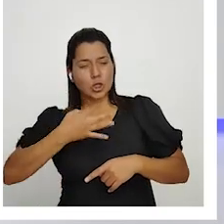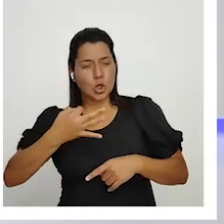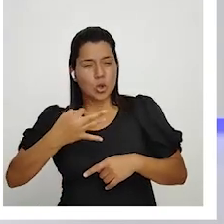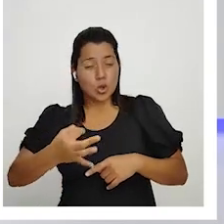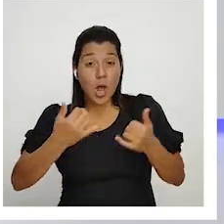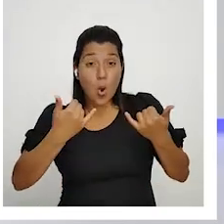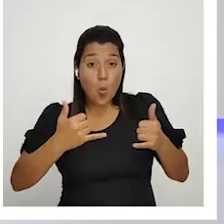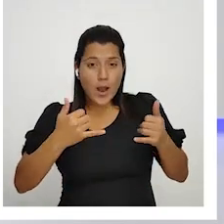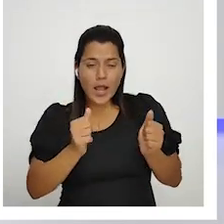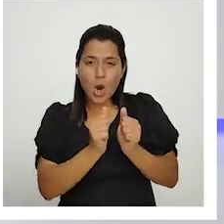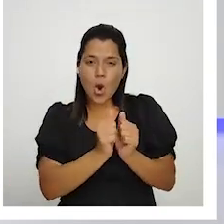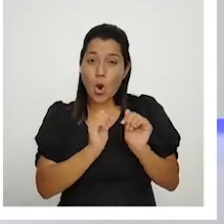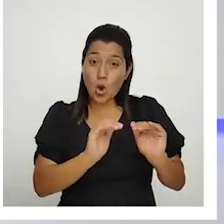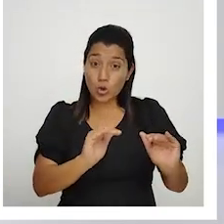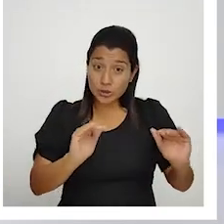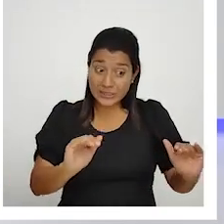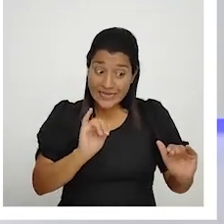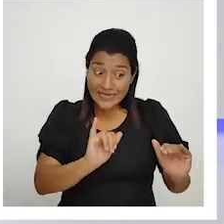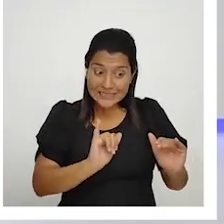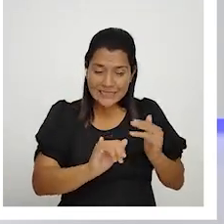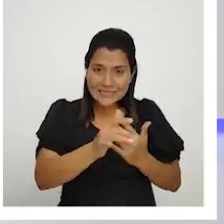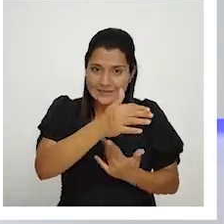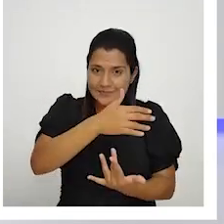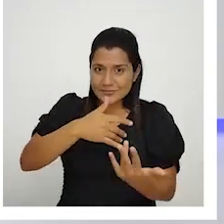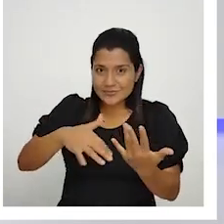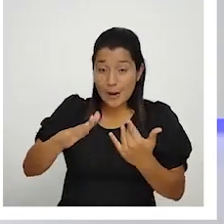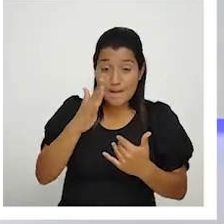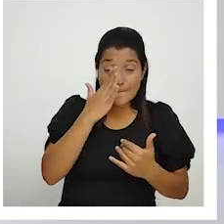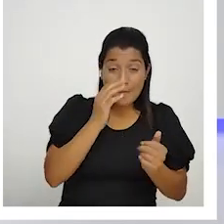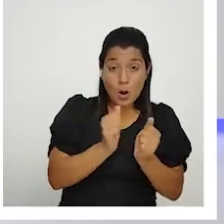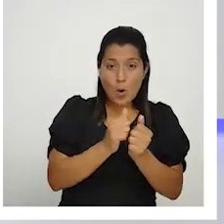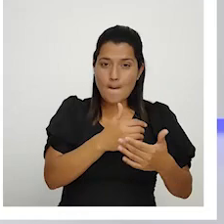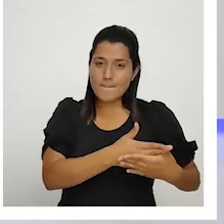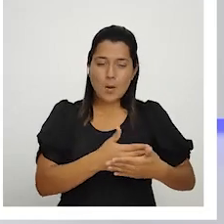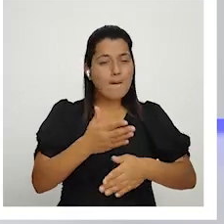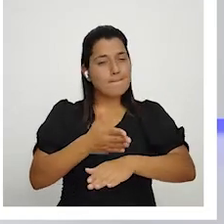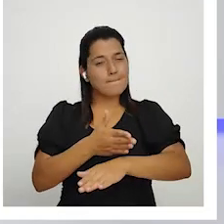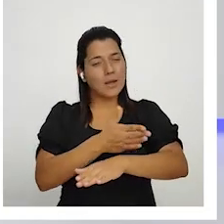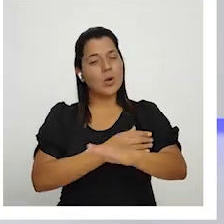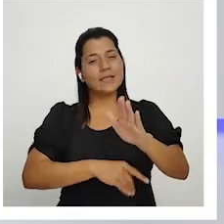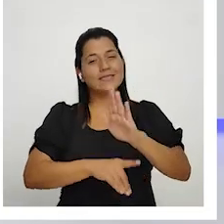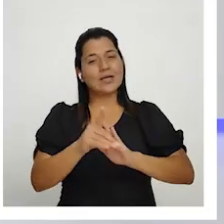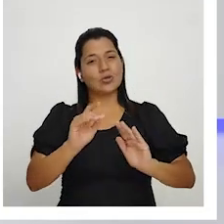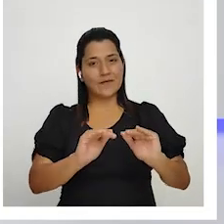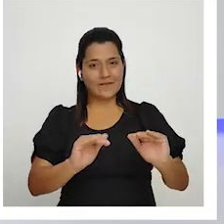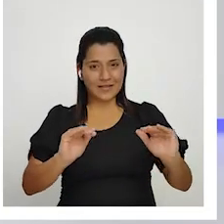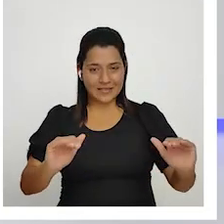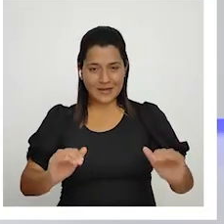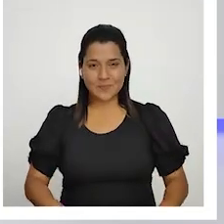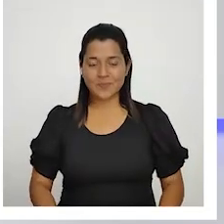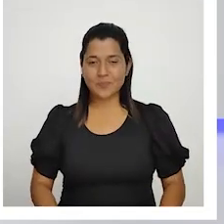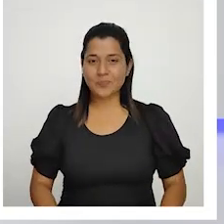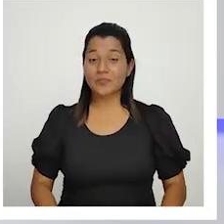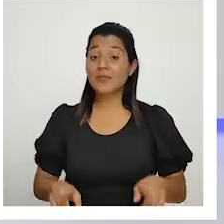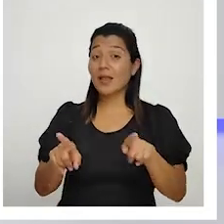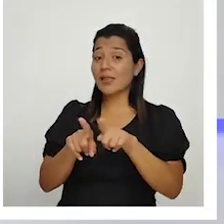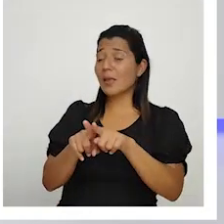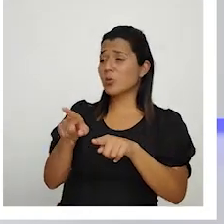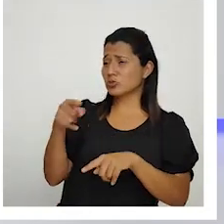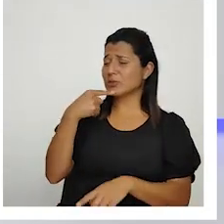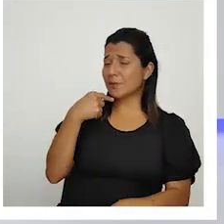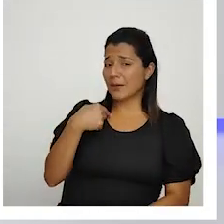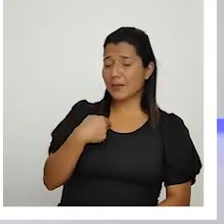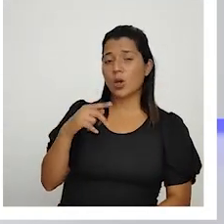ellos y cómo esa interacción, ¿verdad?, entre mamá y bebé mejora también el desarrollo infantil. Además, vos me decías,